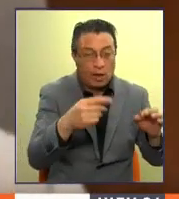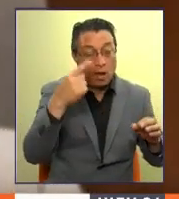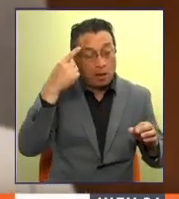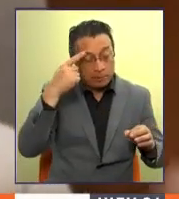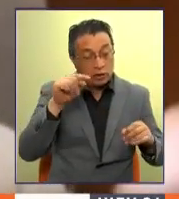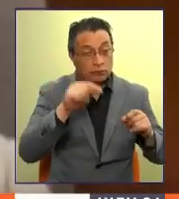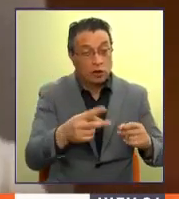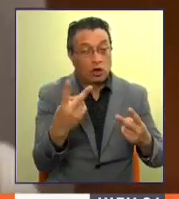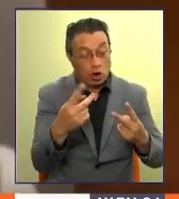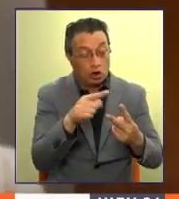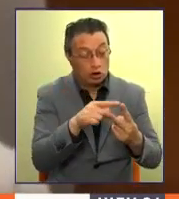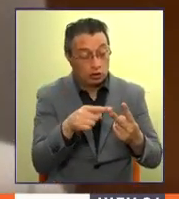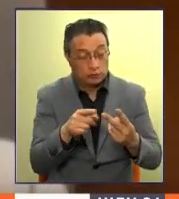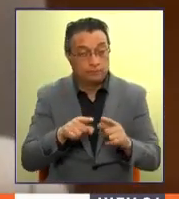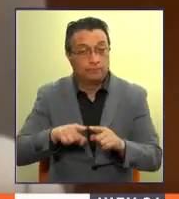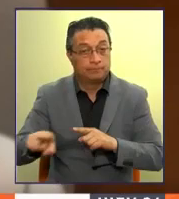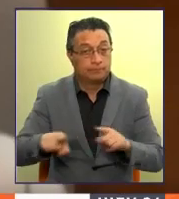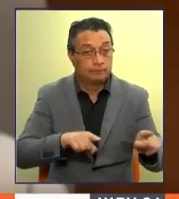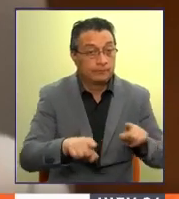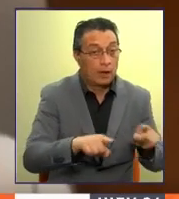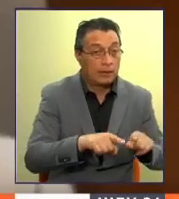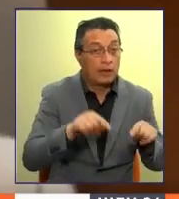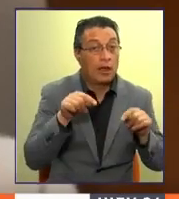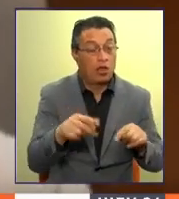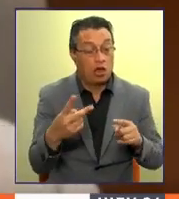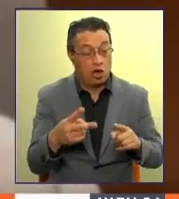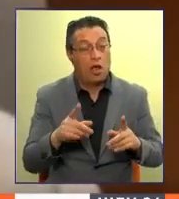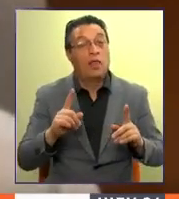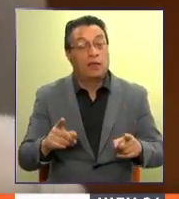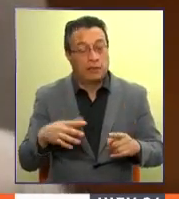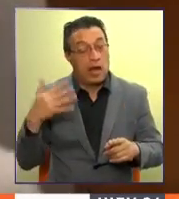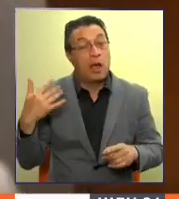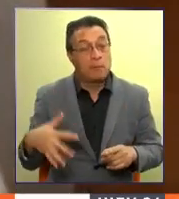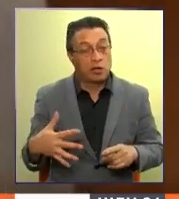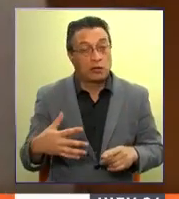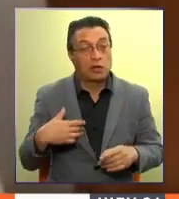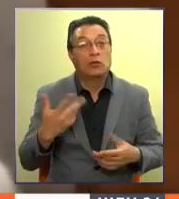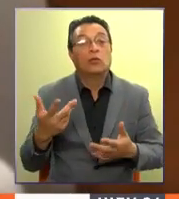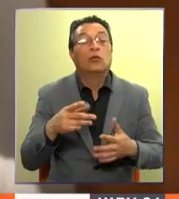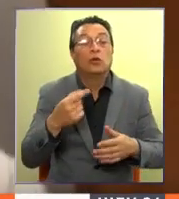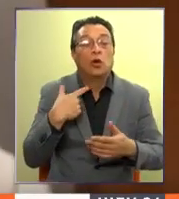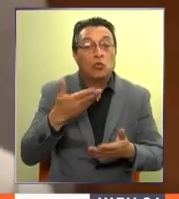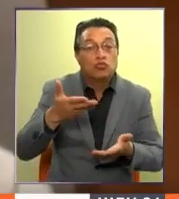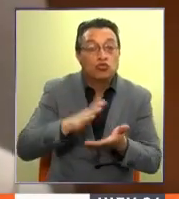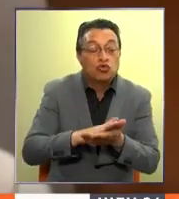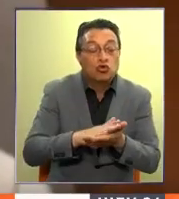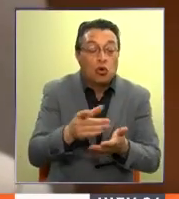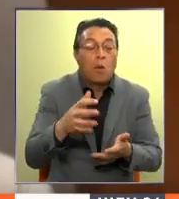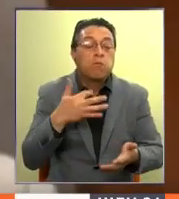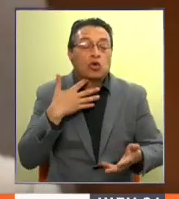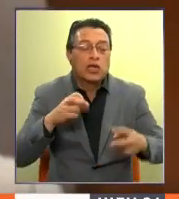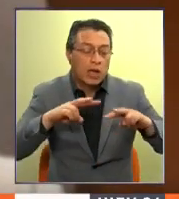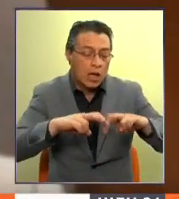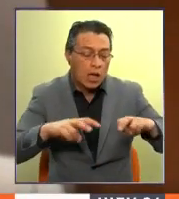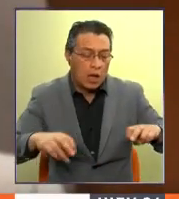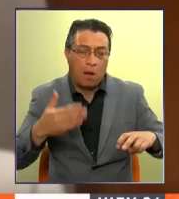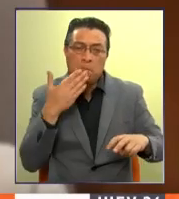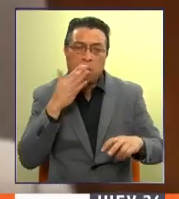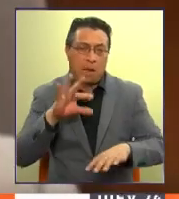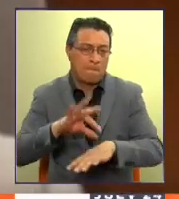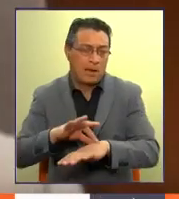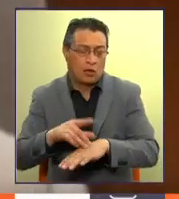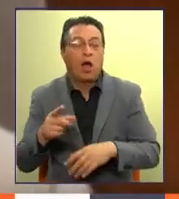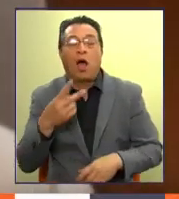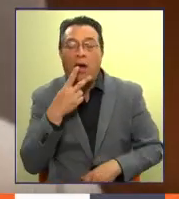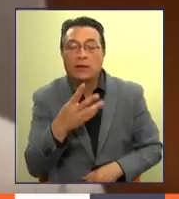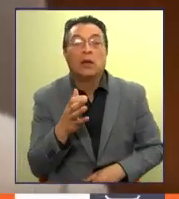estas dos diligencias por lo menos son relevantes, la autopsia sobre todo. Y consideramos que